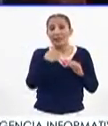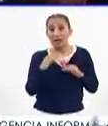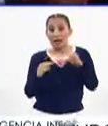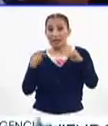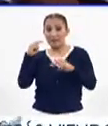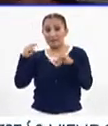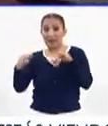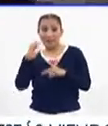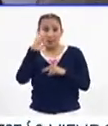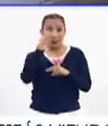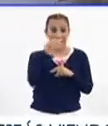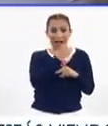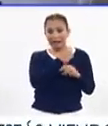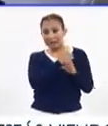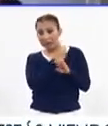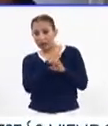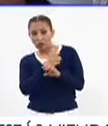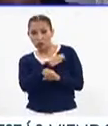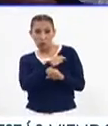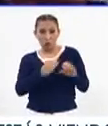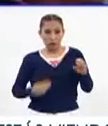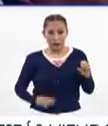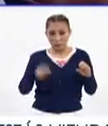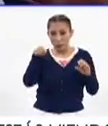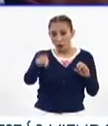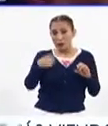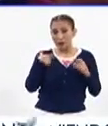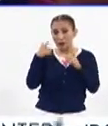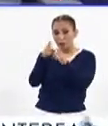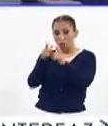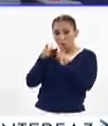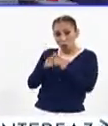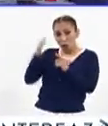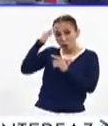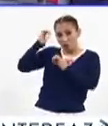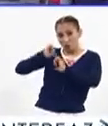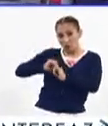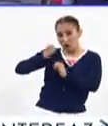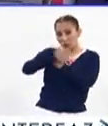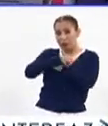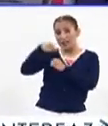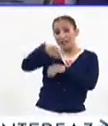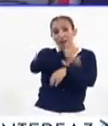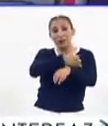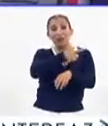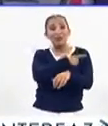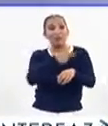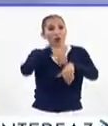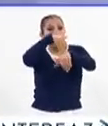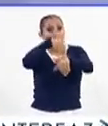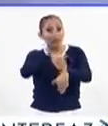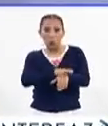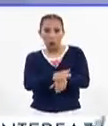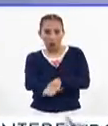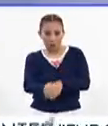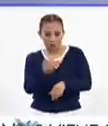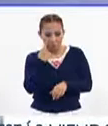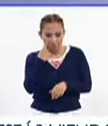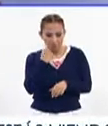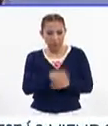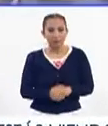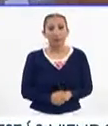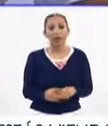niveles de gobiernos, que la sociedad, que las autoridades educativas y las propias familias deben hacer cumplir. ¿Cuáles son estos?